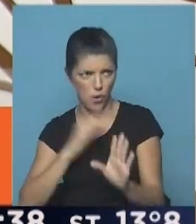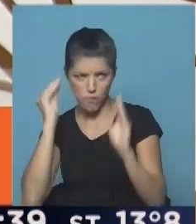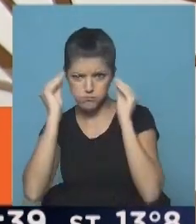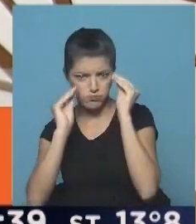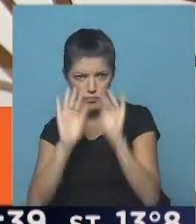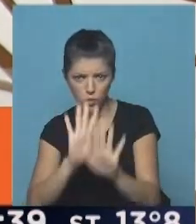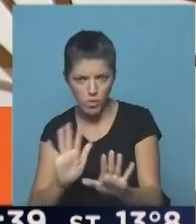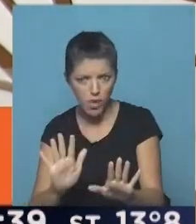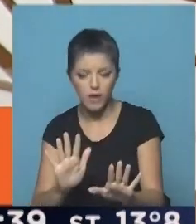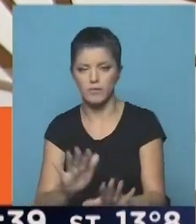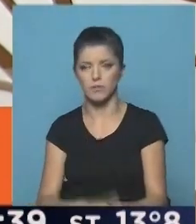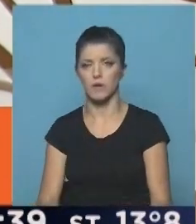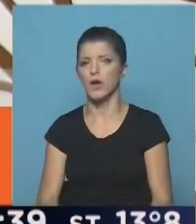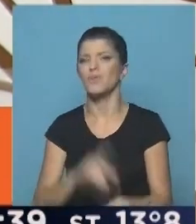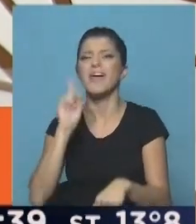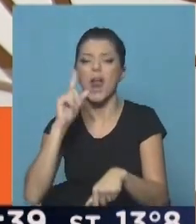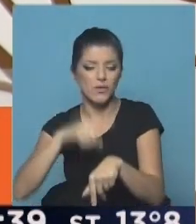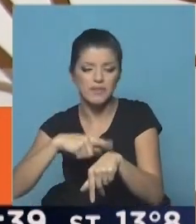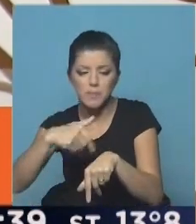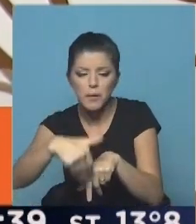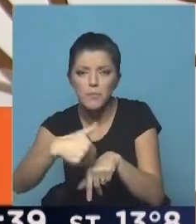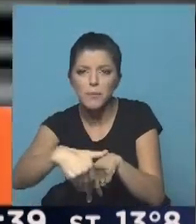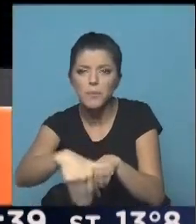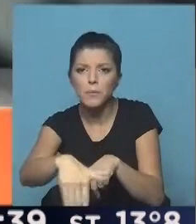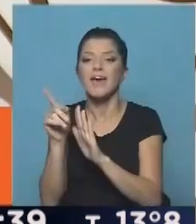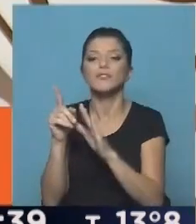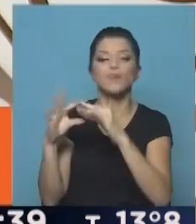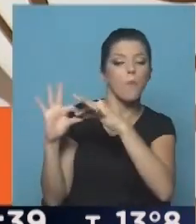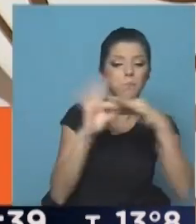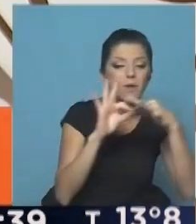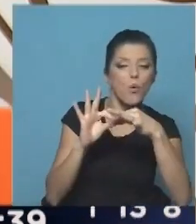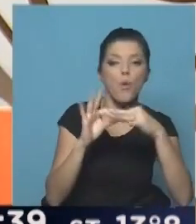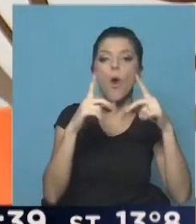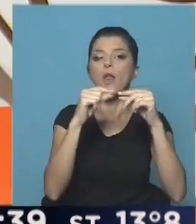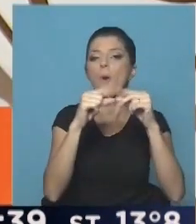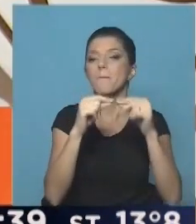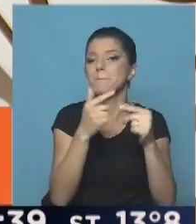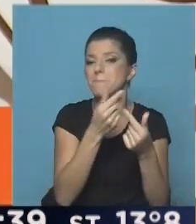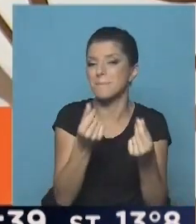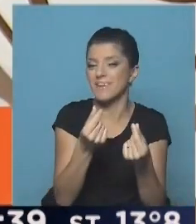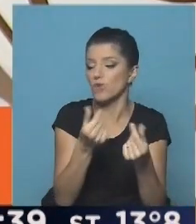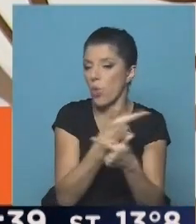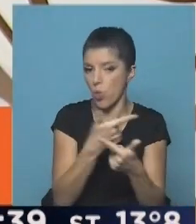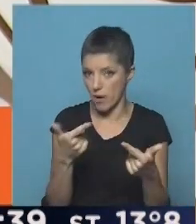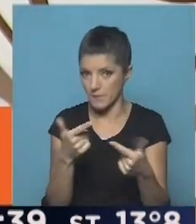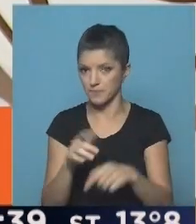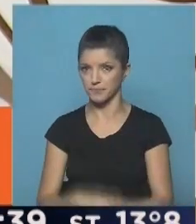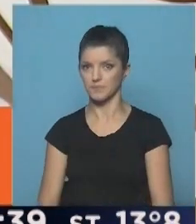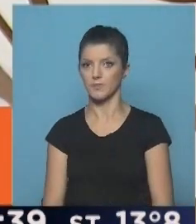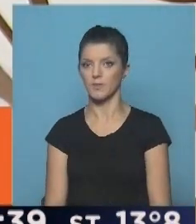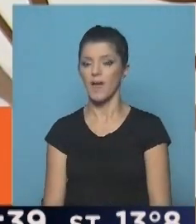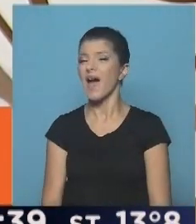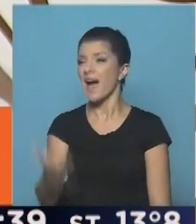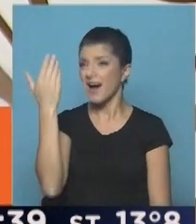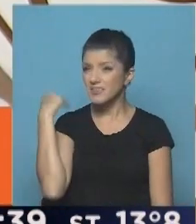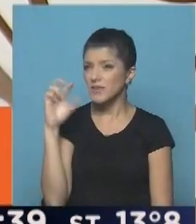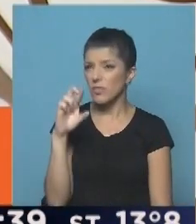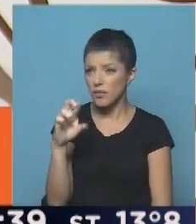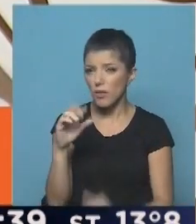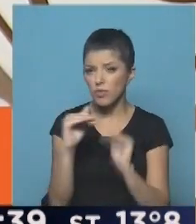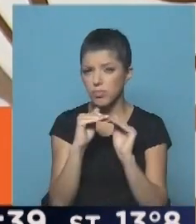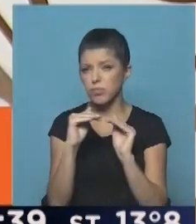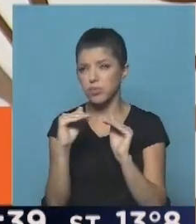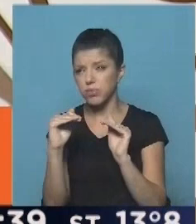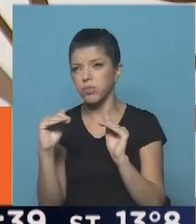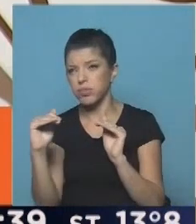hay nada de fondo en el corto plazo que indique que esto está fuera de control y lo dejaron quieto tanto tiempo al Dólar a TR semanas con